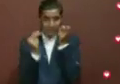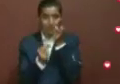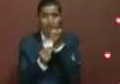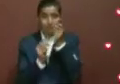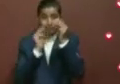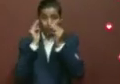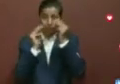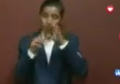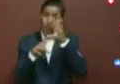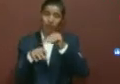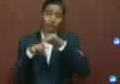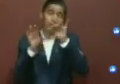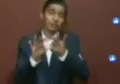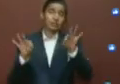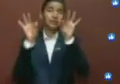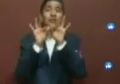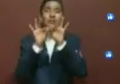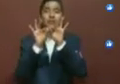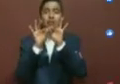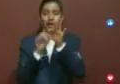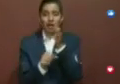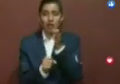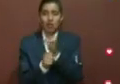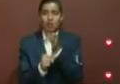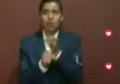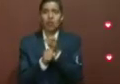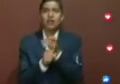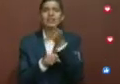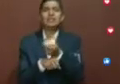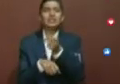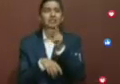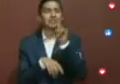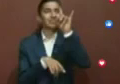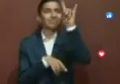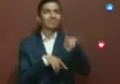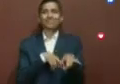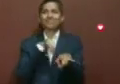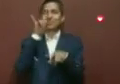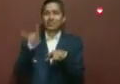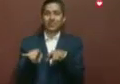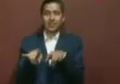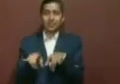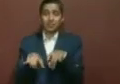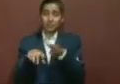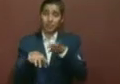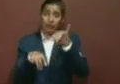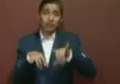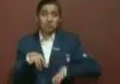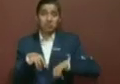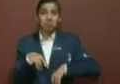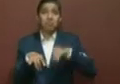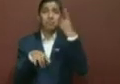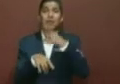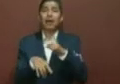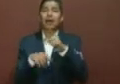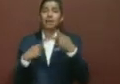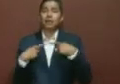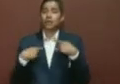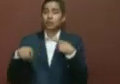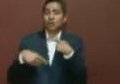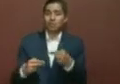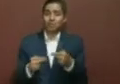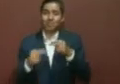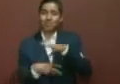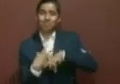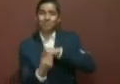Vamos a empezar, ahorita está la Bienal de Cartel, que es una bienal muy interesante, sobre todo para los mercadólogos o